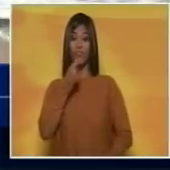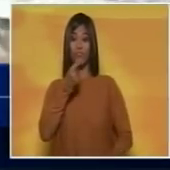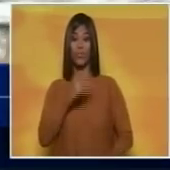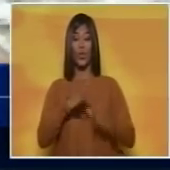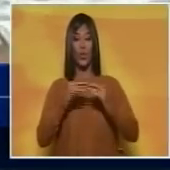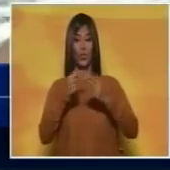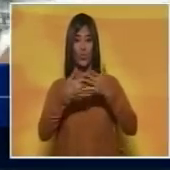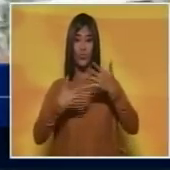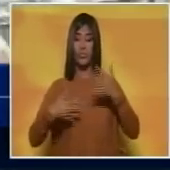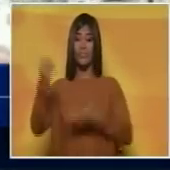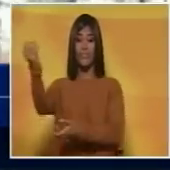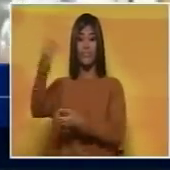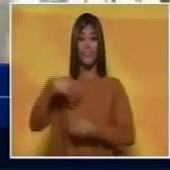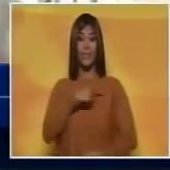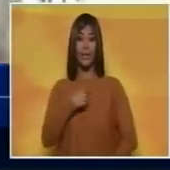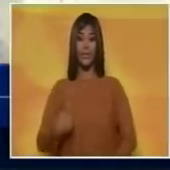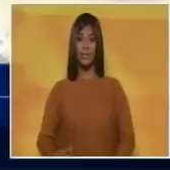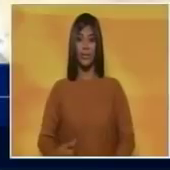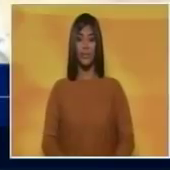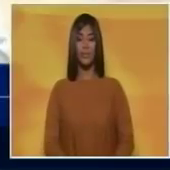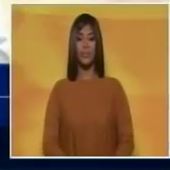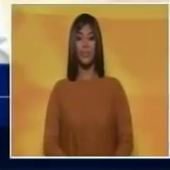e insumos enviados por la nación asiática.